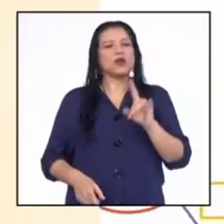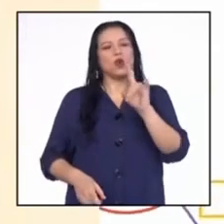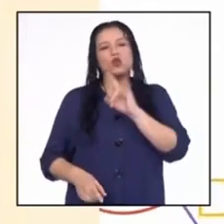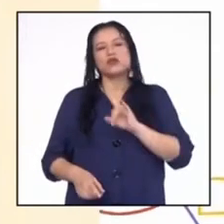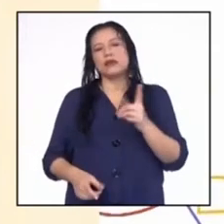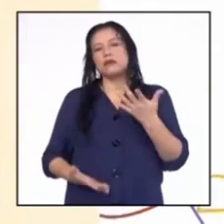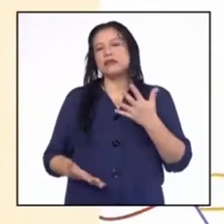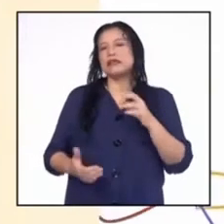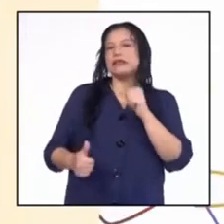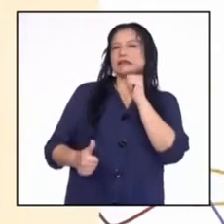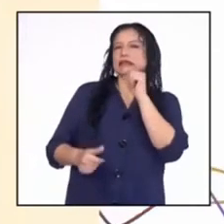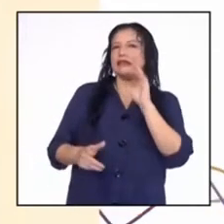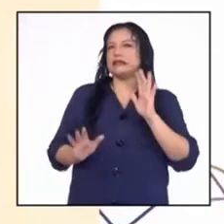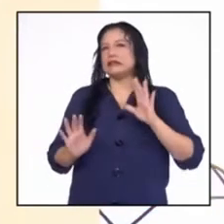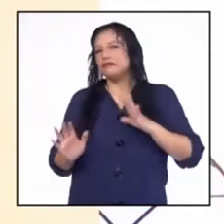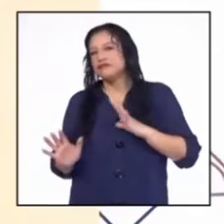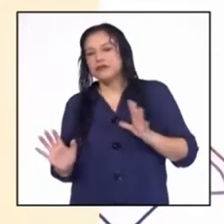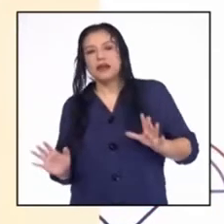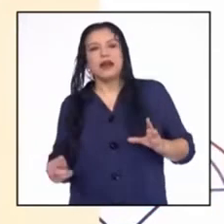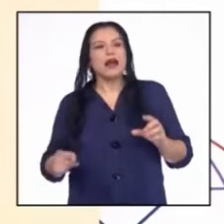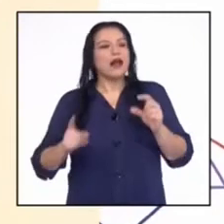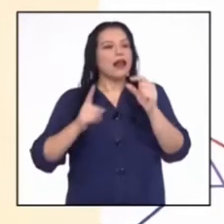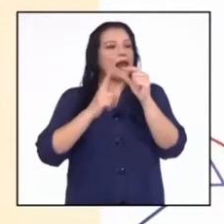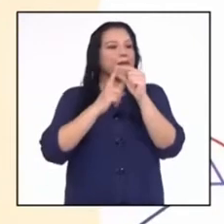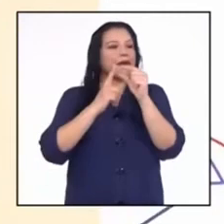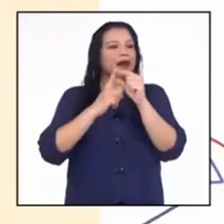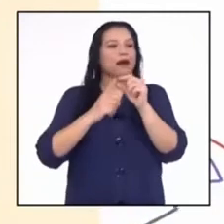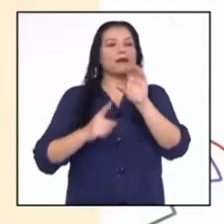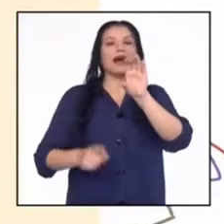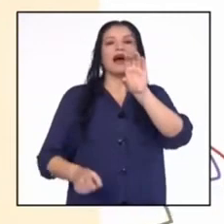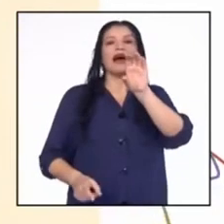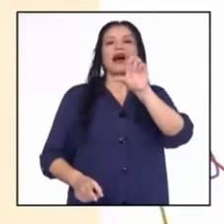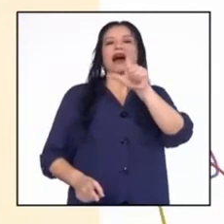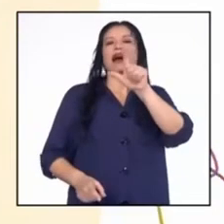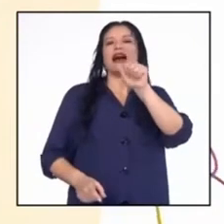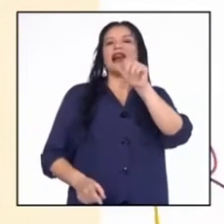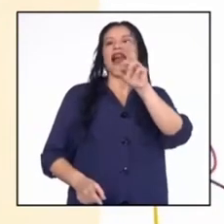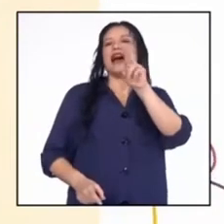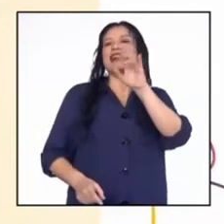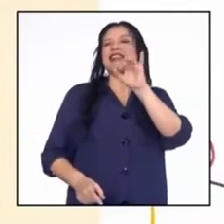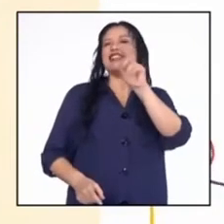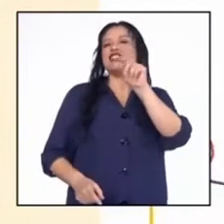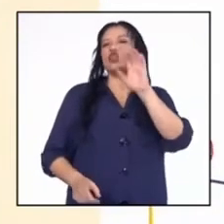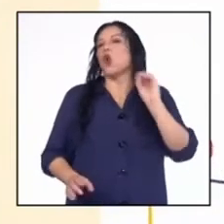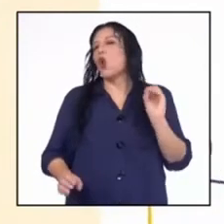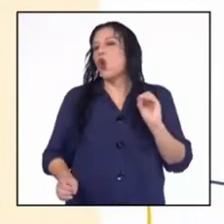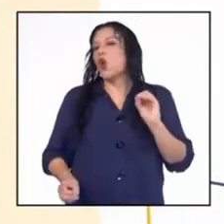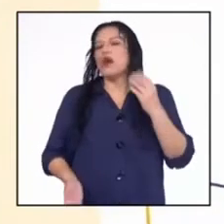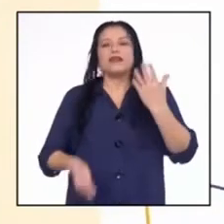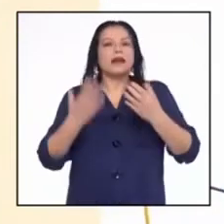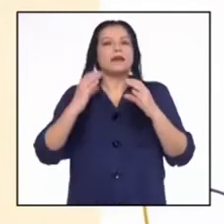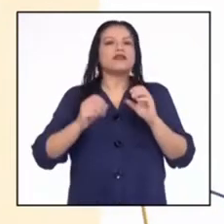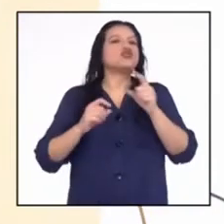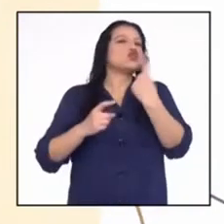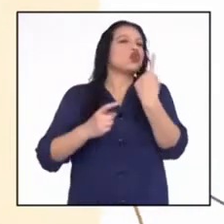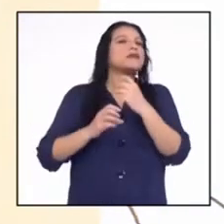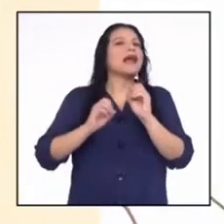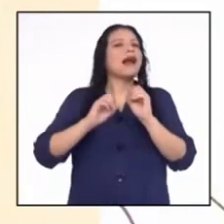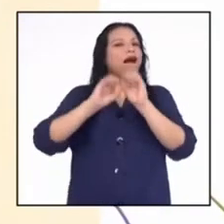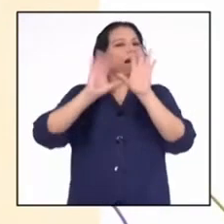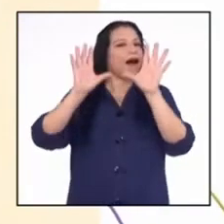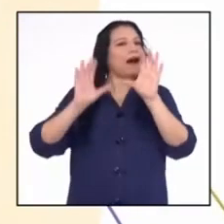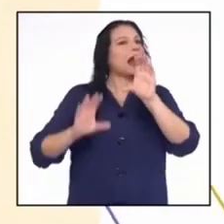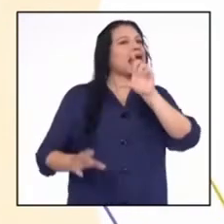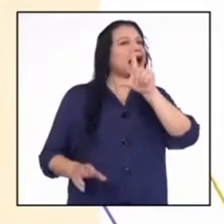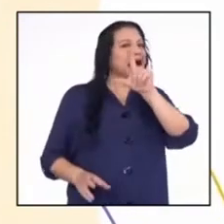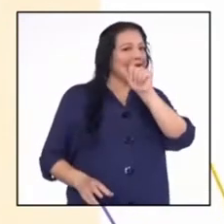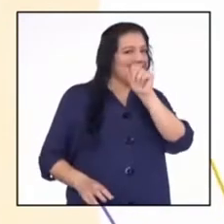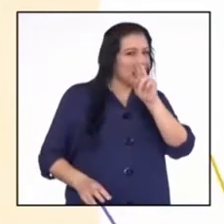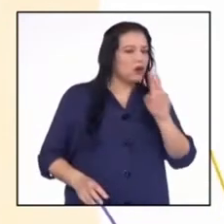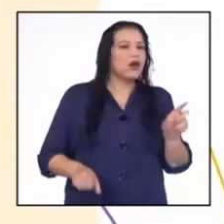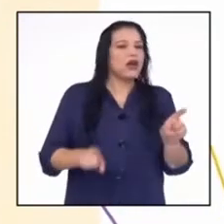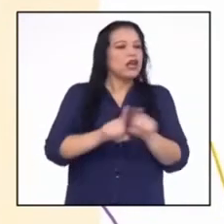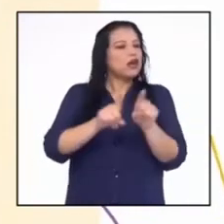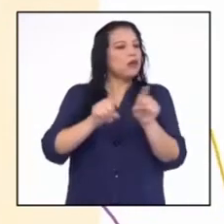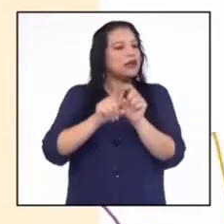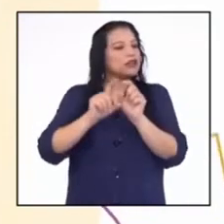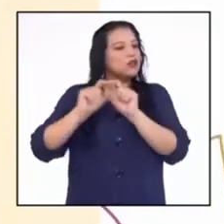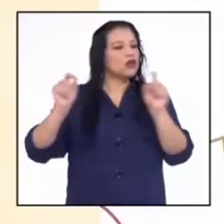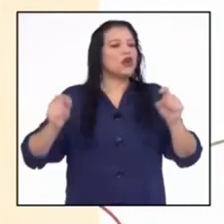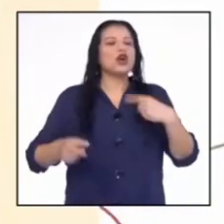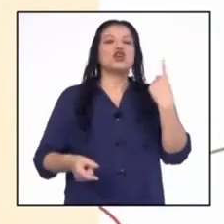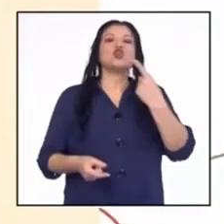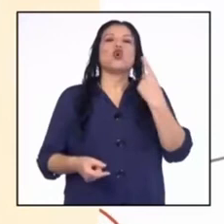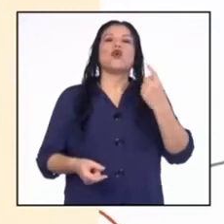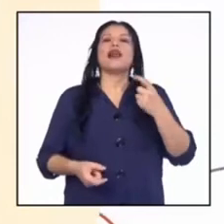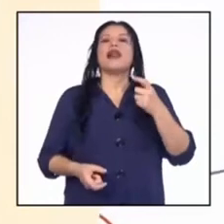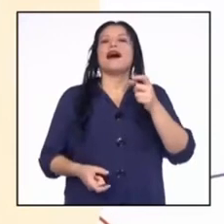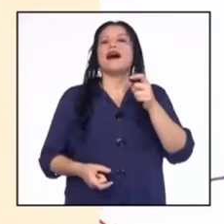ser adecuadas. Por ejemplo, la palabra clarito podría haber sido solamente claro. Lo mismo con la frase toda la gente que hace sus